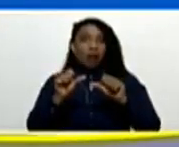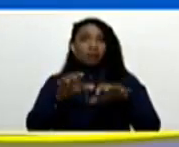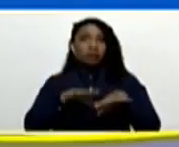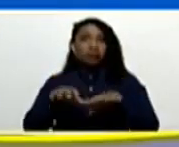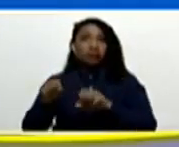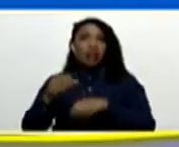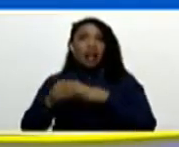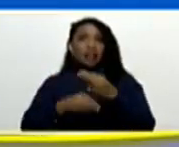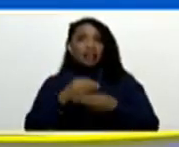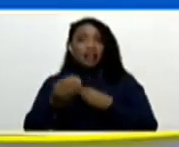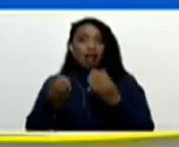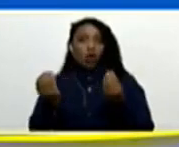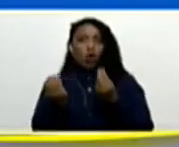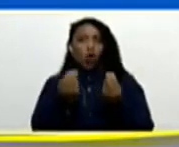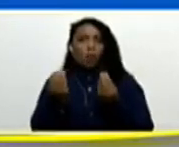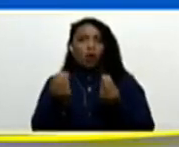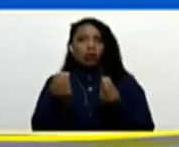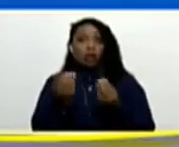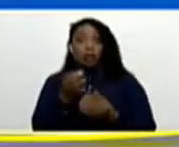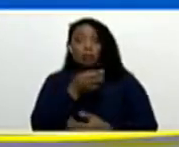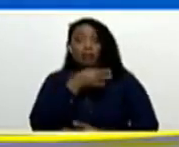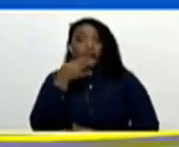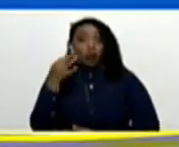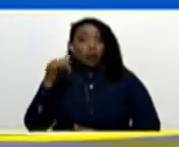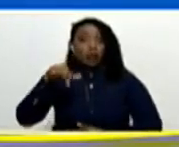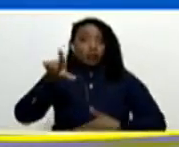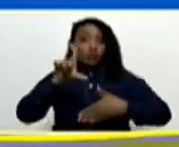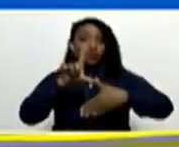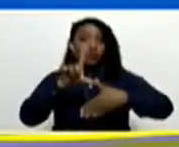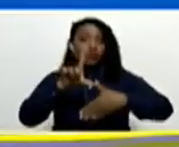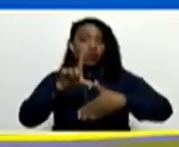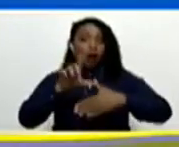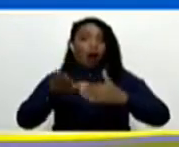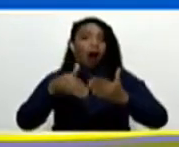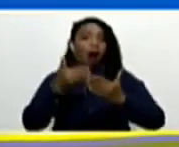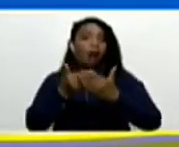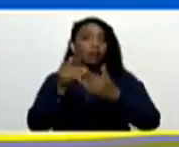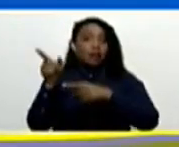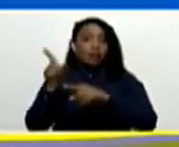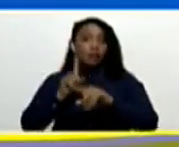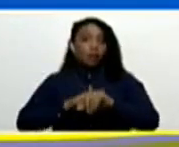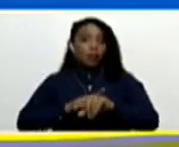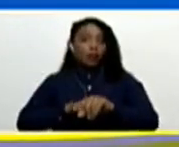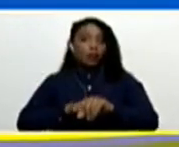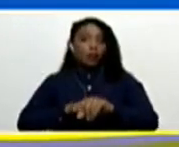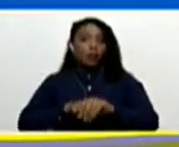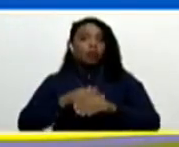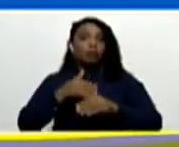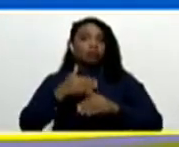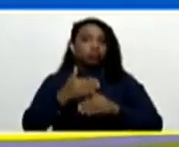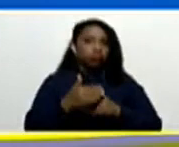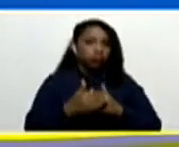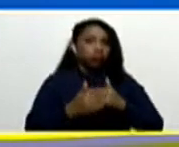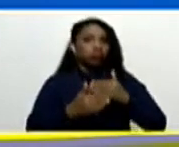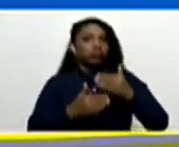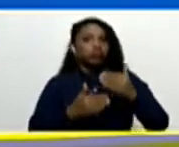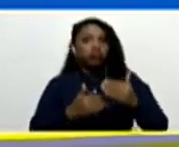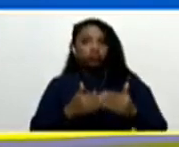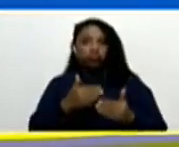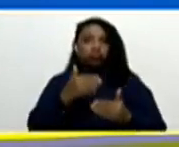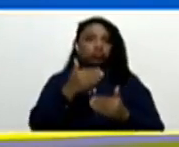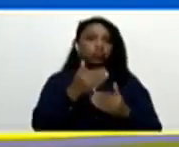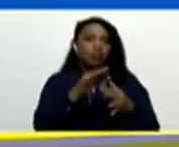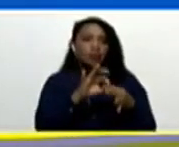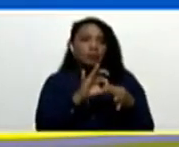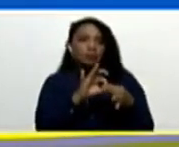además se mostraba exitoso en nuestra América Latina hasta ese momento, poco a poco se iba